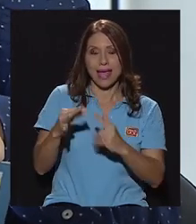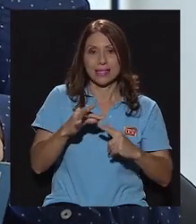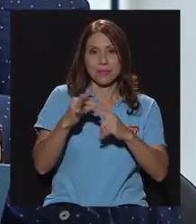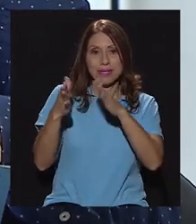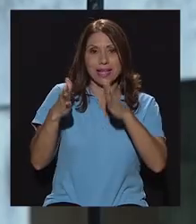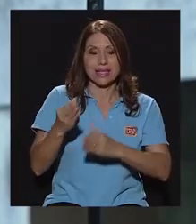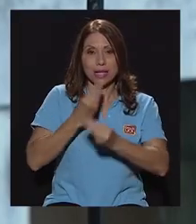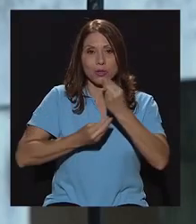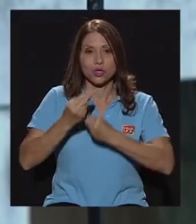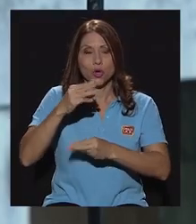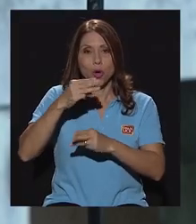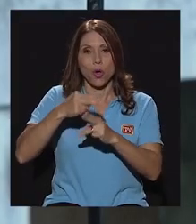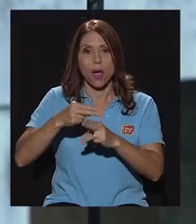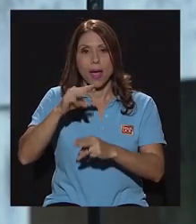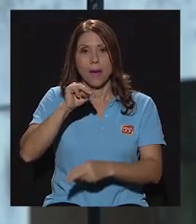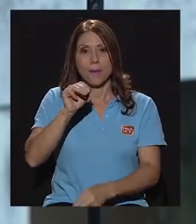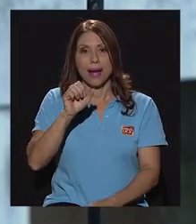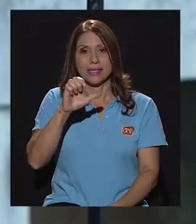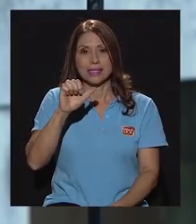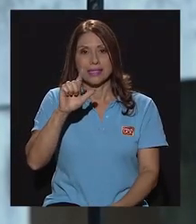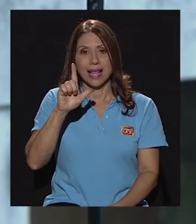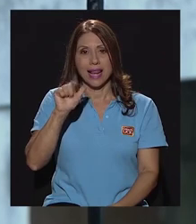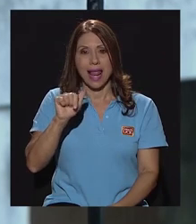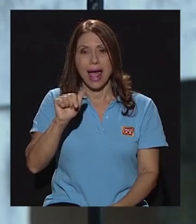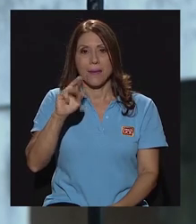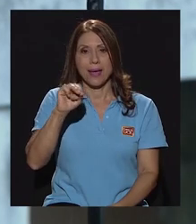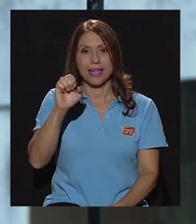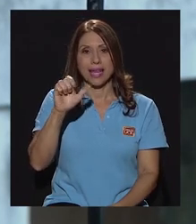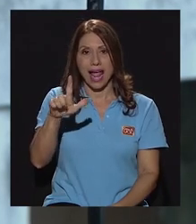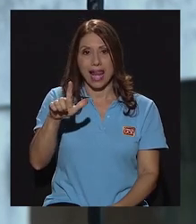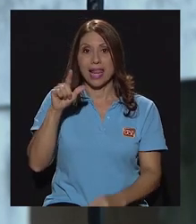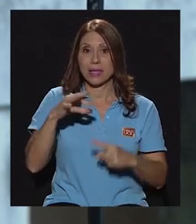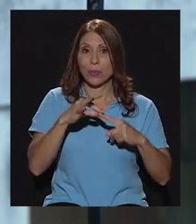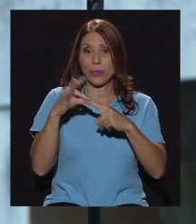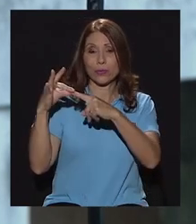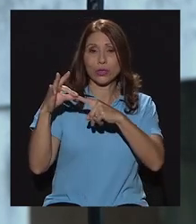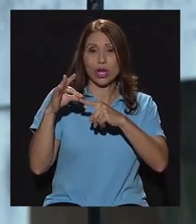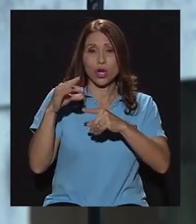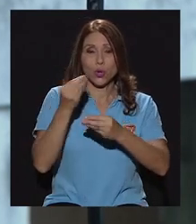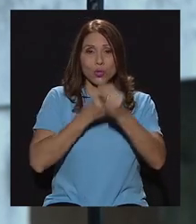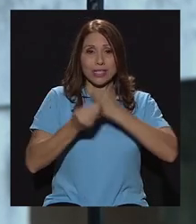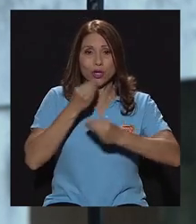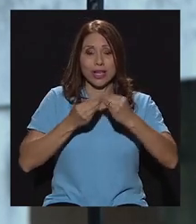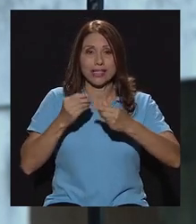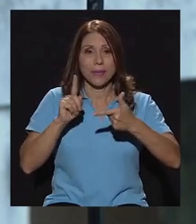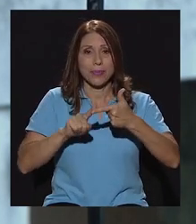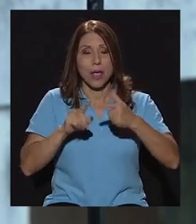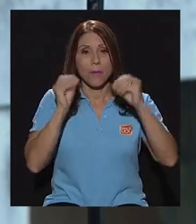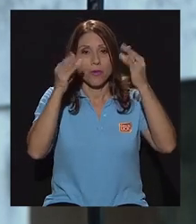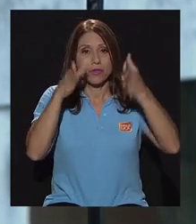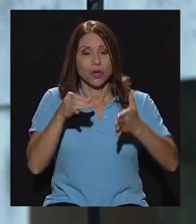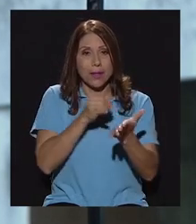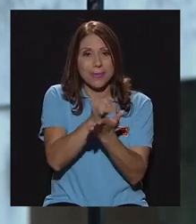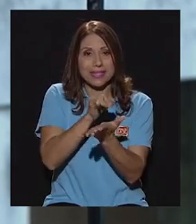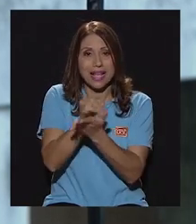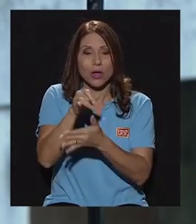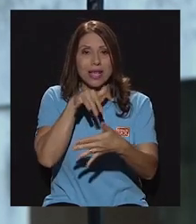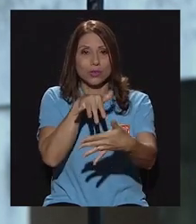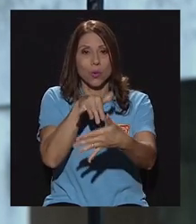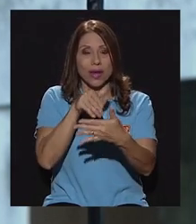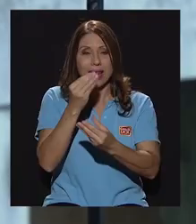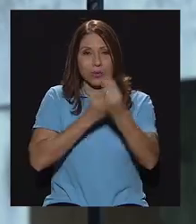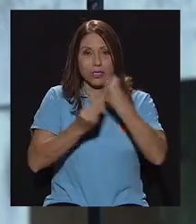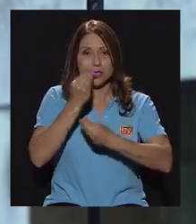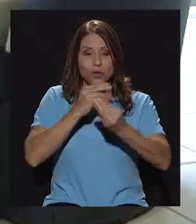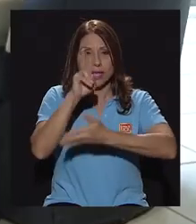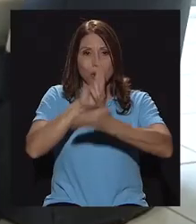la especialista en nutrición, Marcela Madrigal Garbanzo, quien es nutricionista, profesora investigadora de la Escuela de Nutrición de la